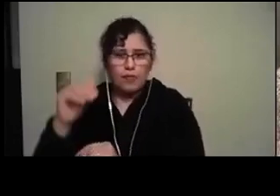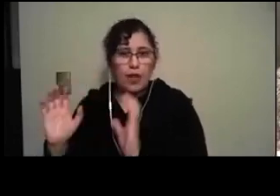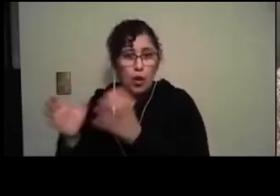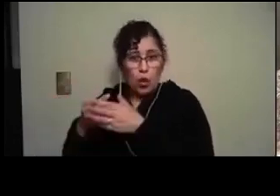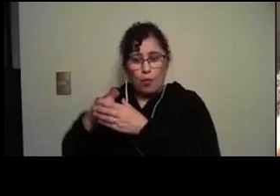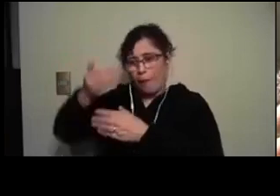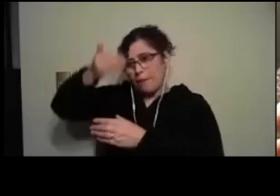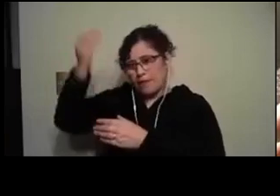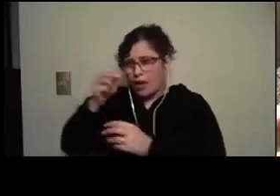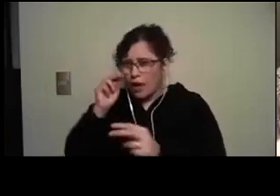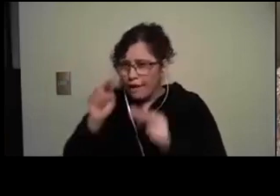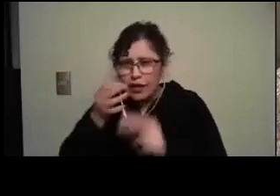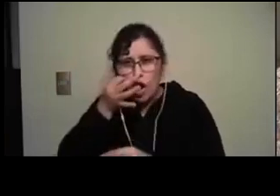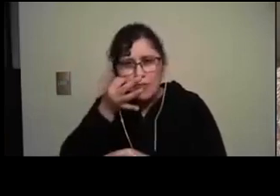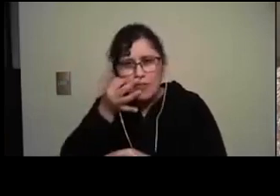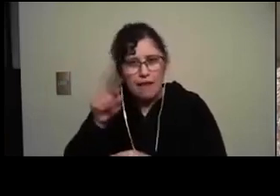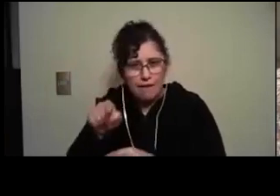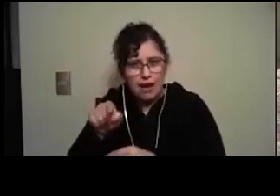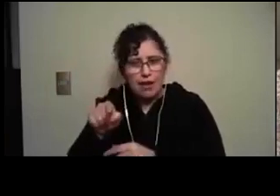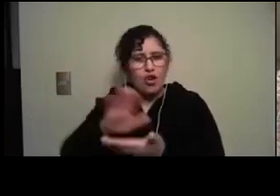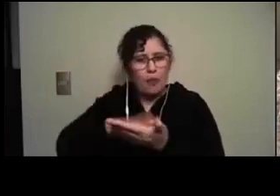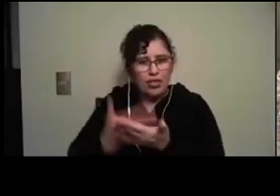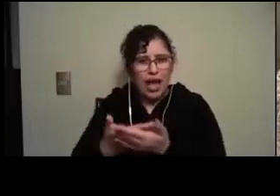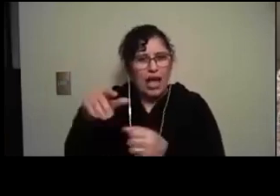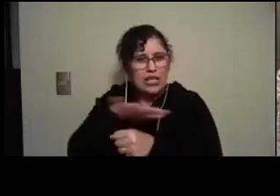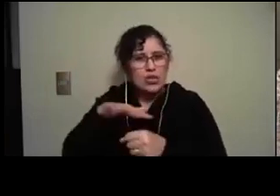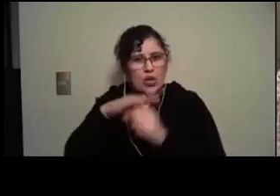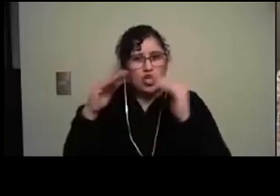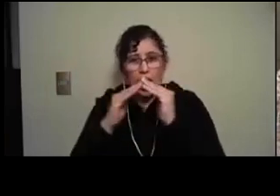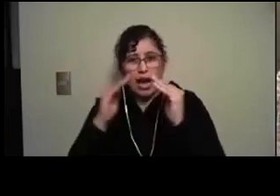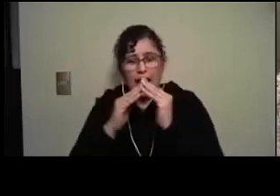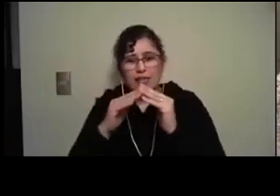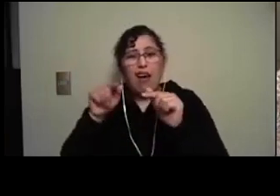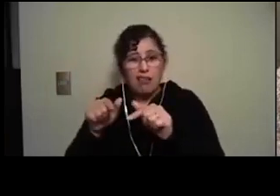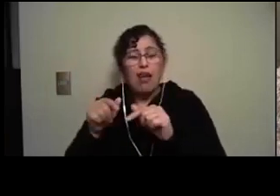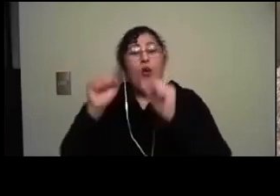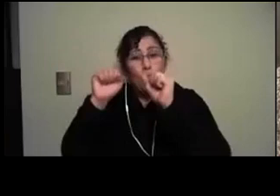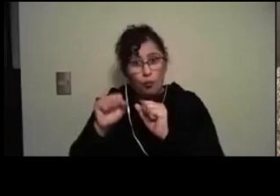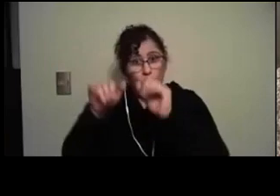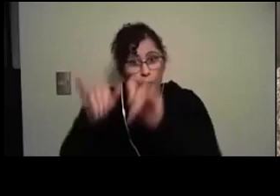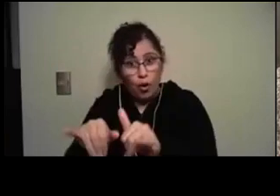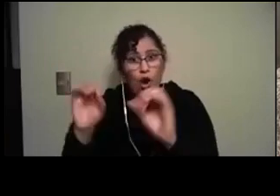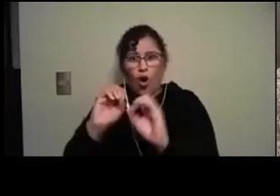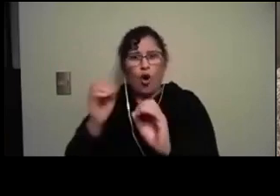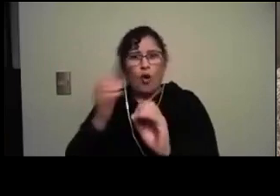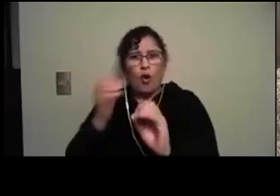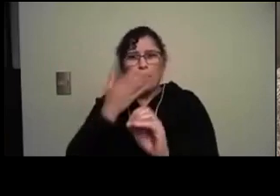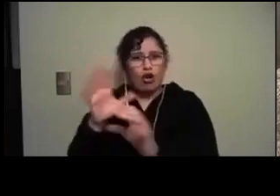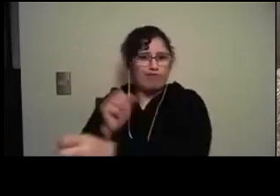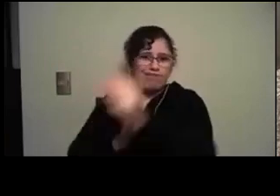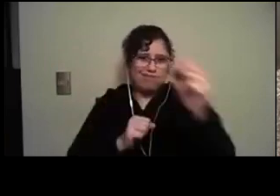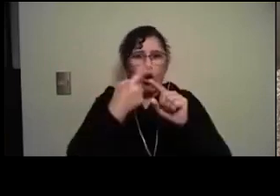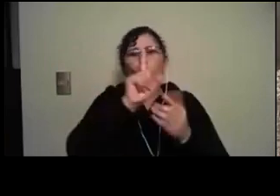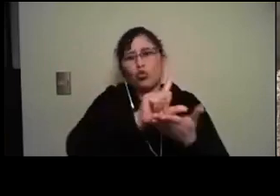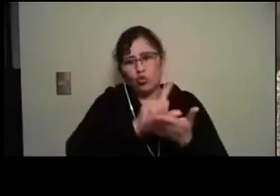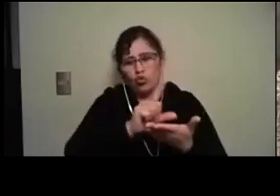la asistente social, ¿ya? De ver en qué condiciones está el hogar para tener este adulto mayor, ¿ya? Qué disposición tiene la familia